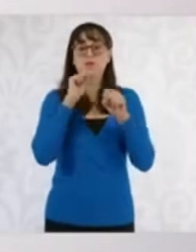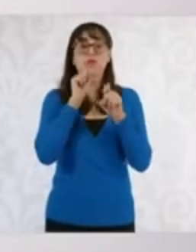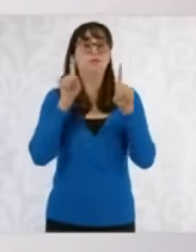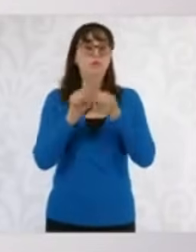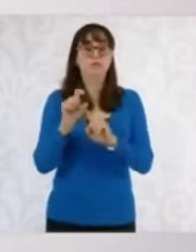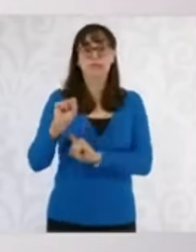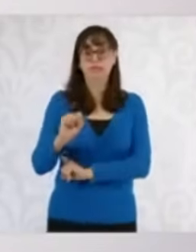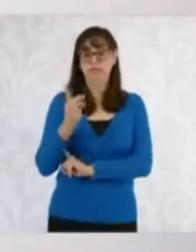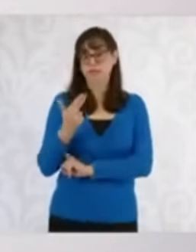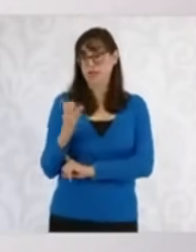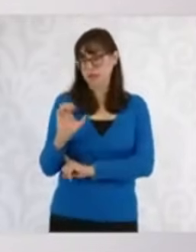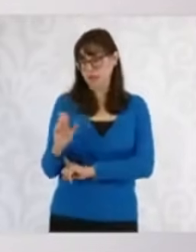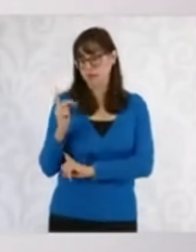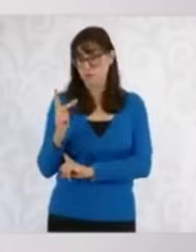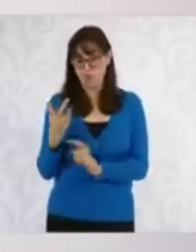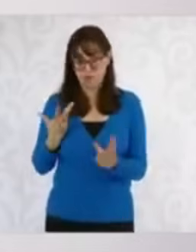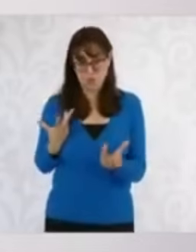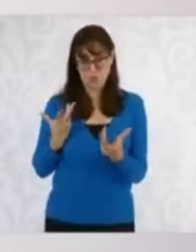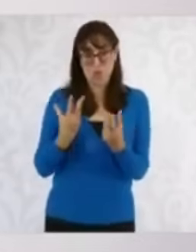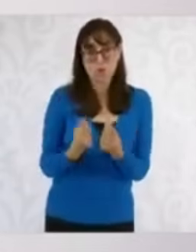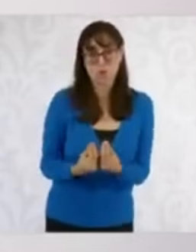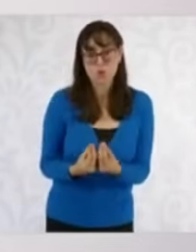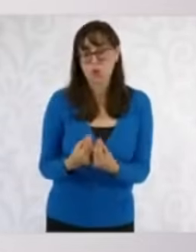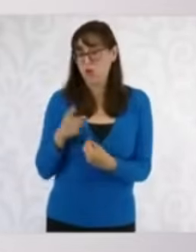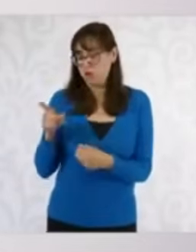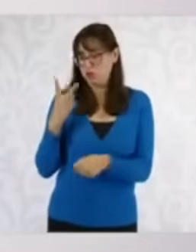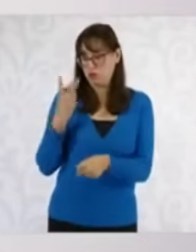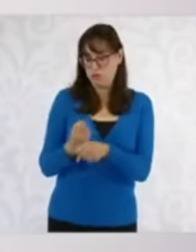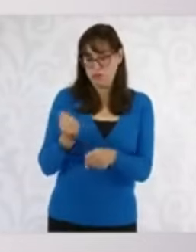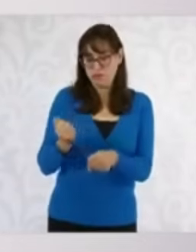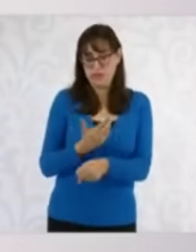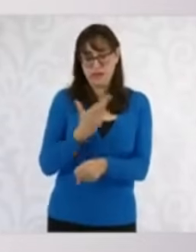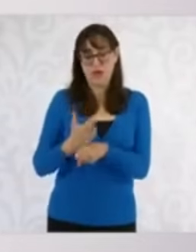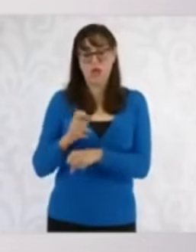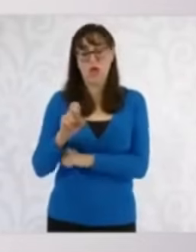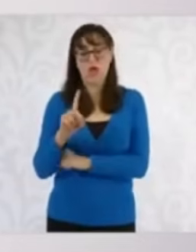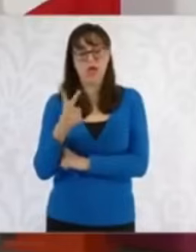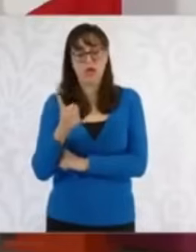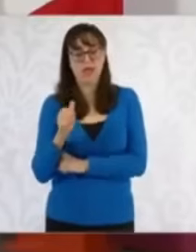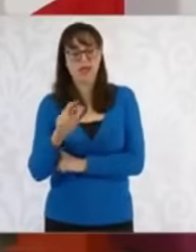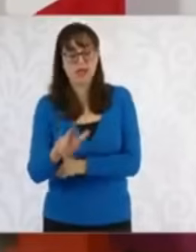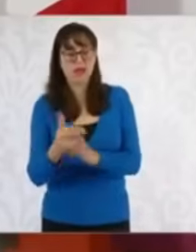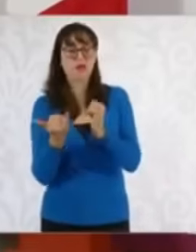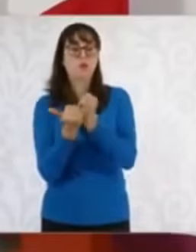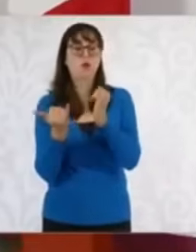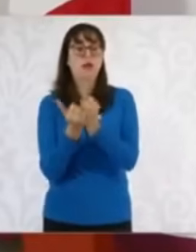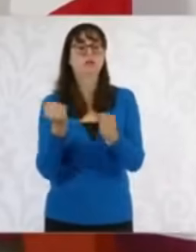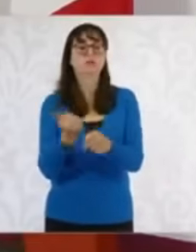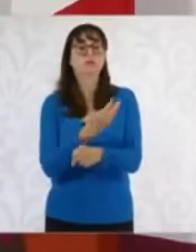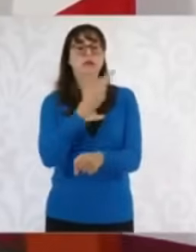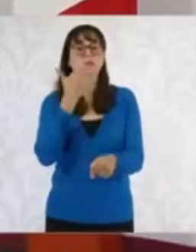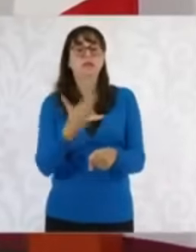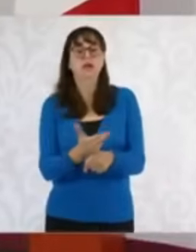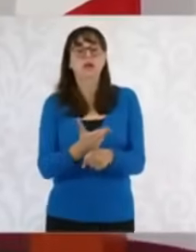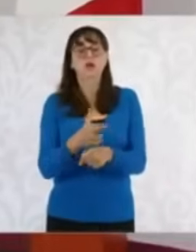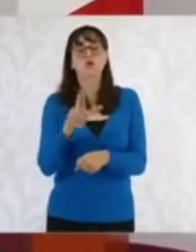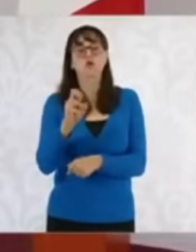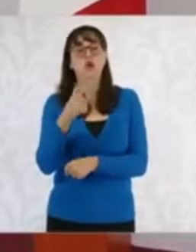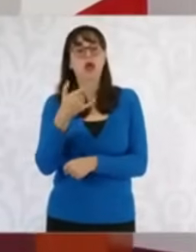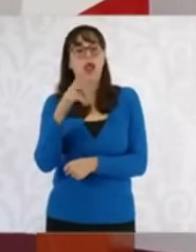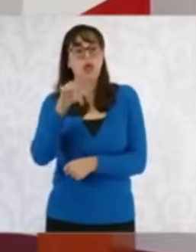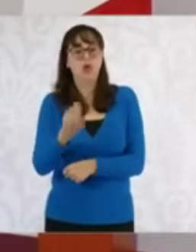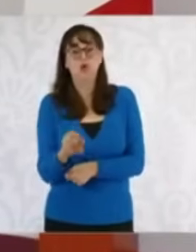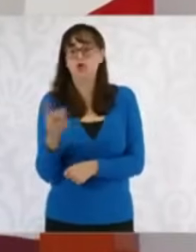Hacienda, el subsecretario Edgar Amador, pero también el propio secretario, han estado trabajando de la mano